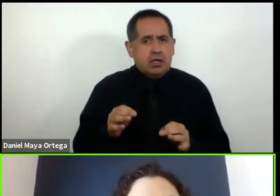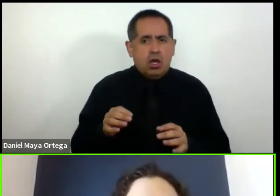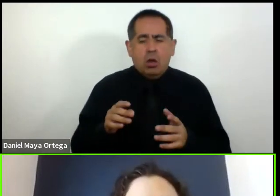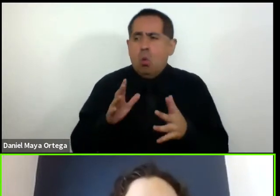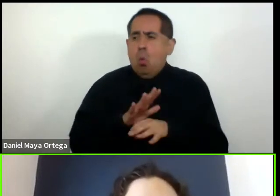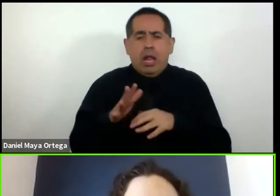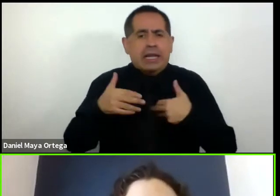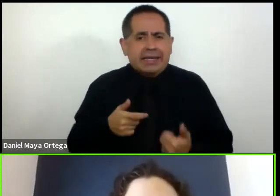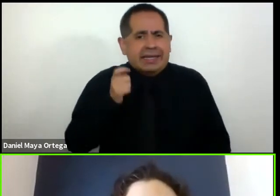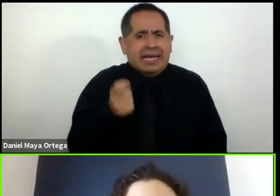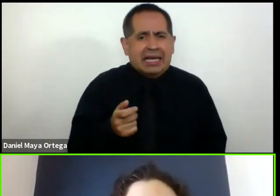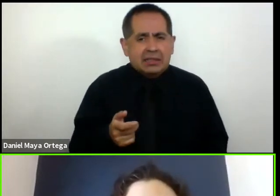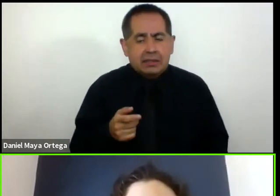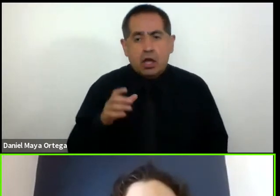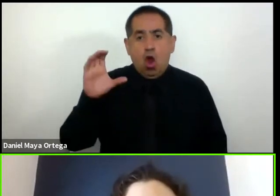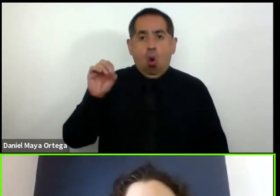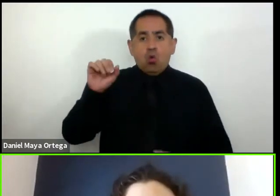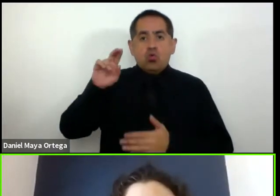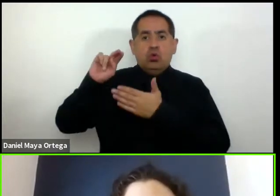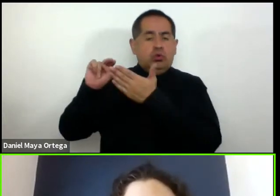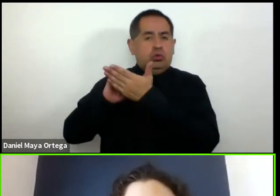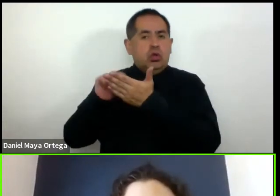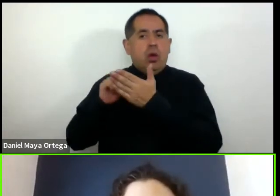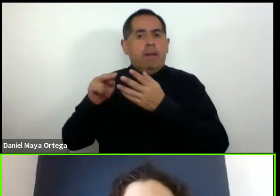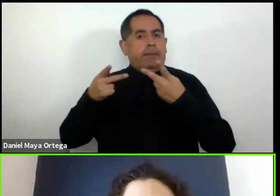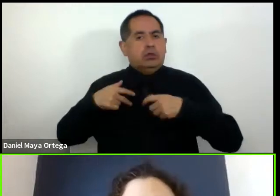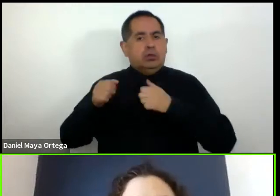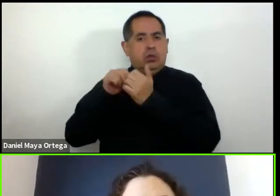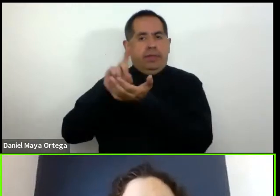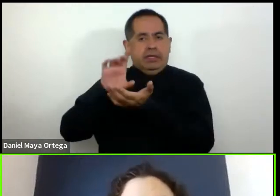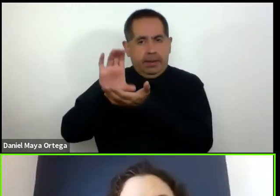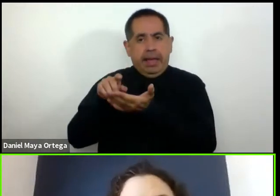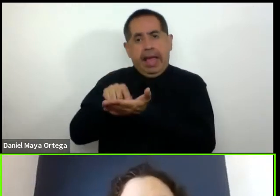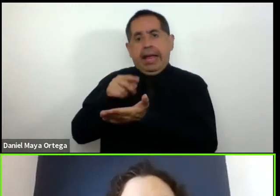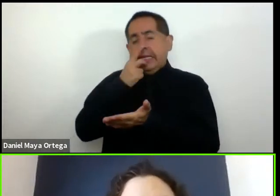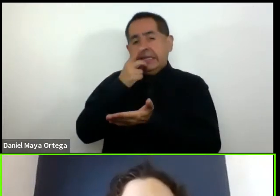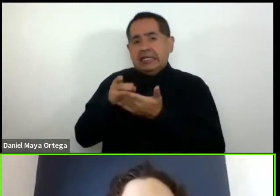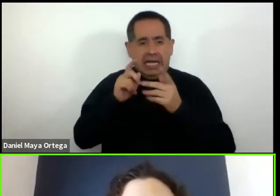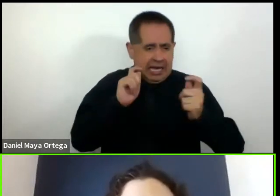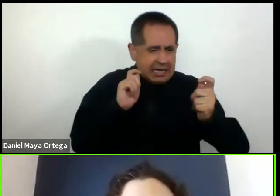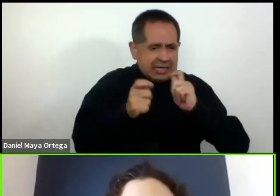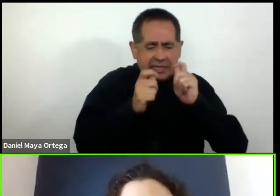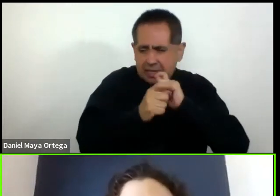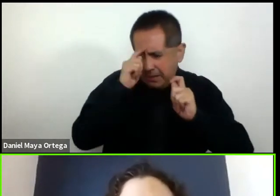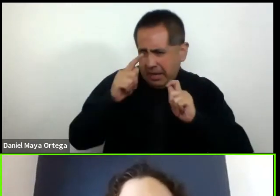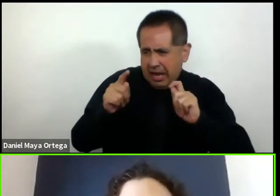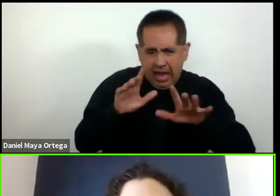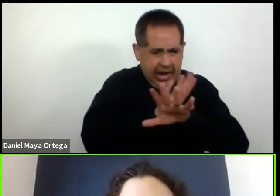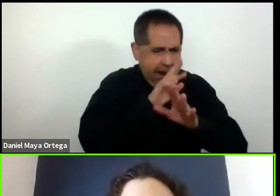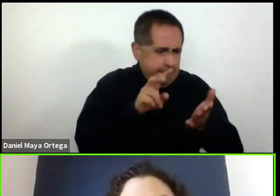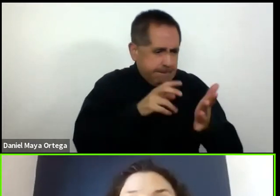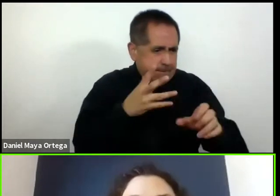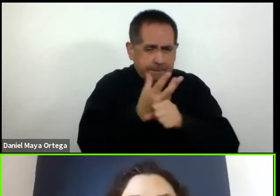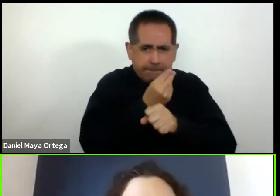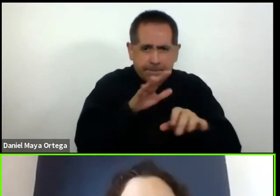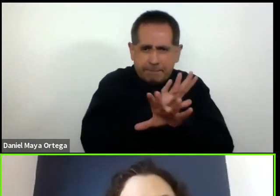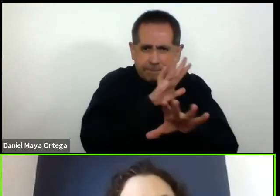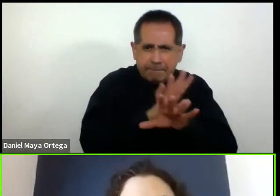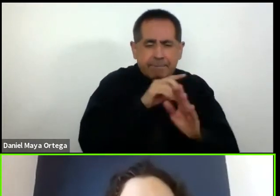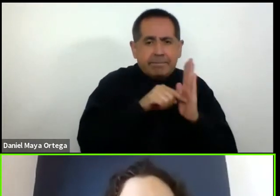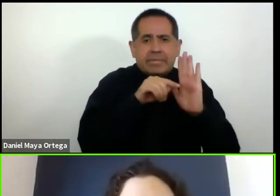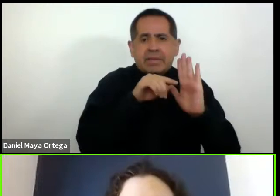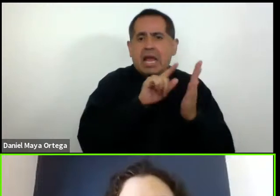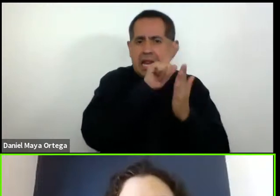entendemos, ¿no? Como bien plantea la Convención sobre los Derechos de las Personas con Discapacidad, son adaptaciones y modificaciones que se hacen en el contexto